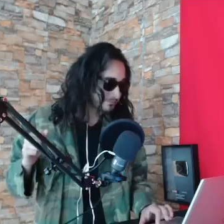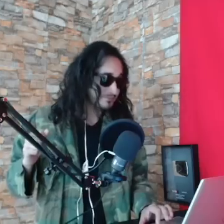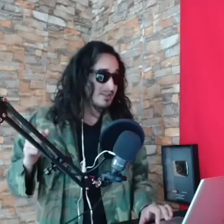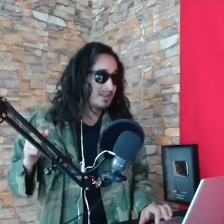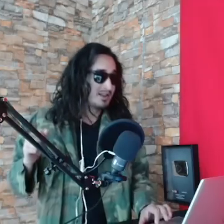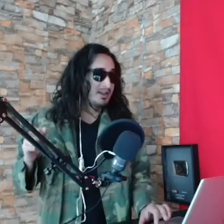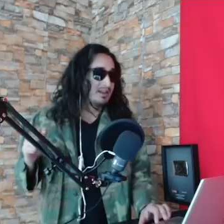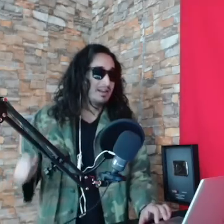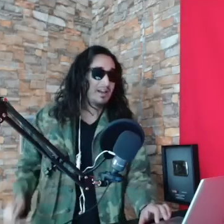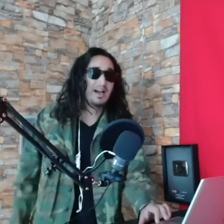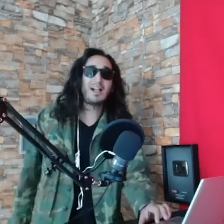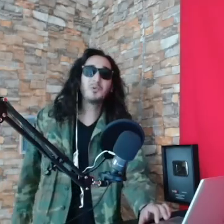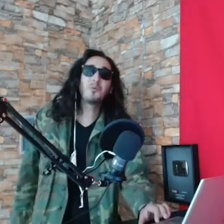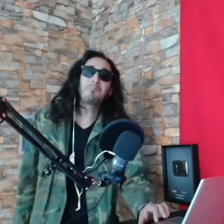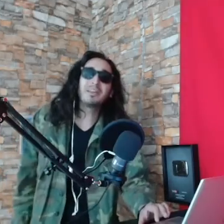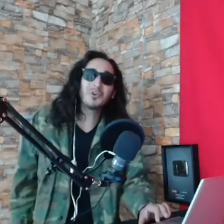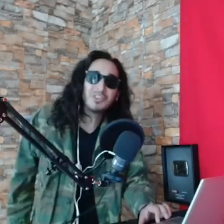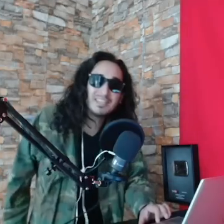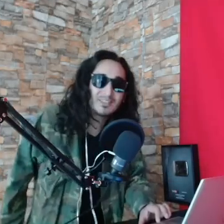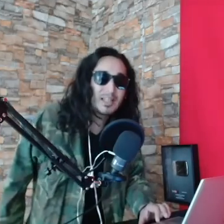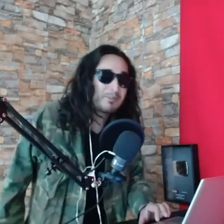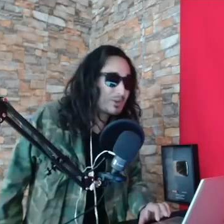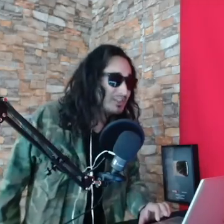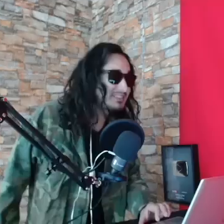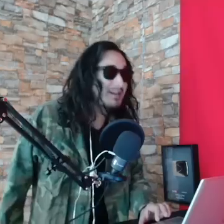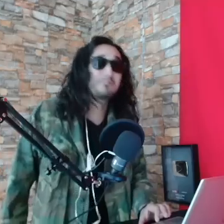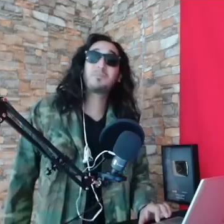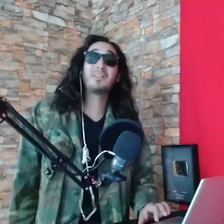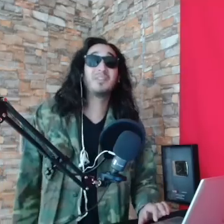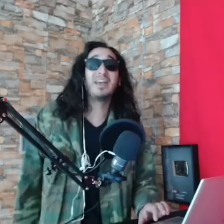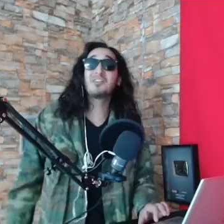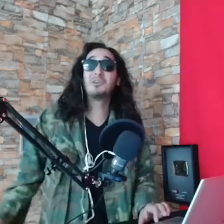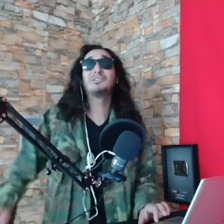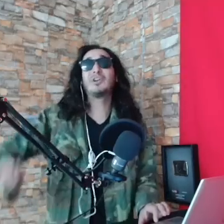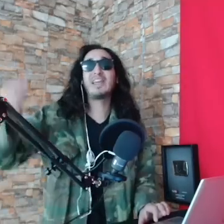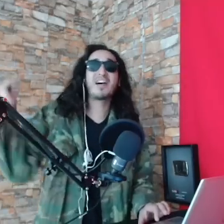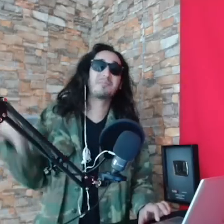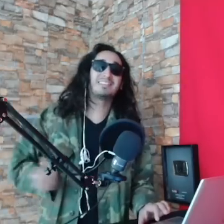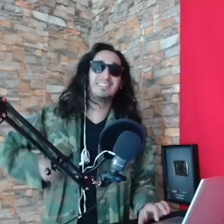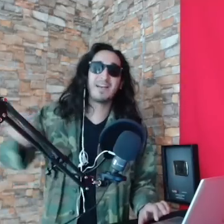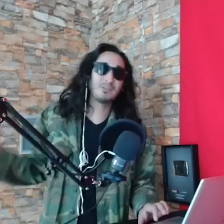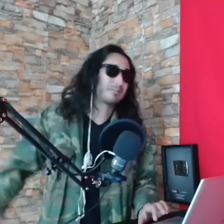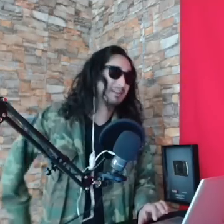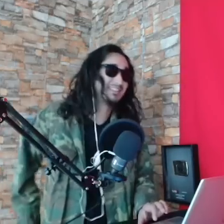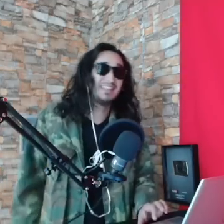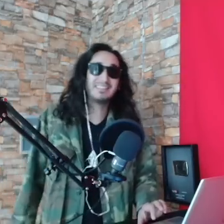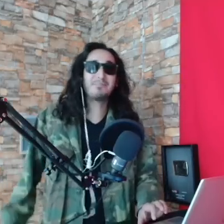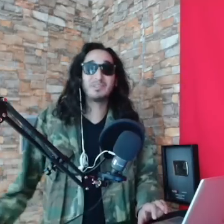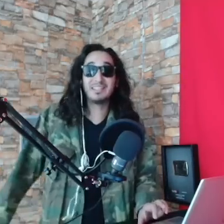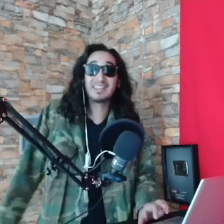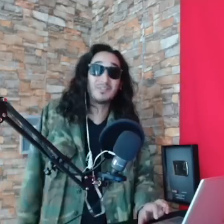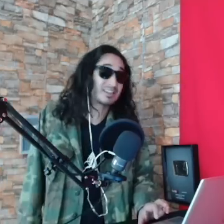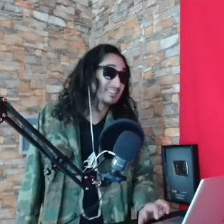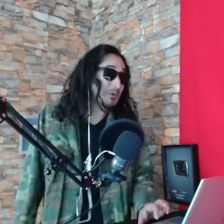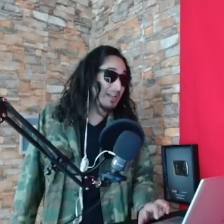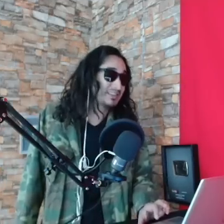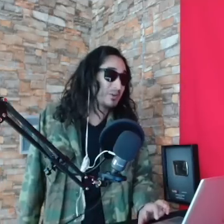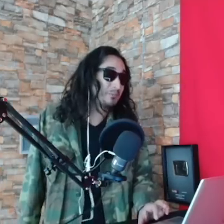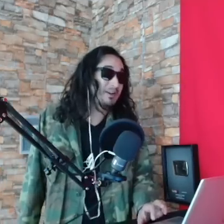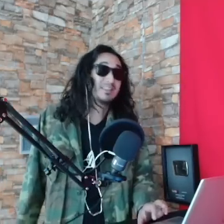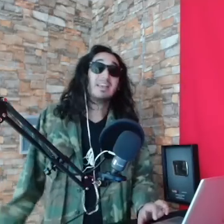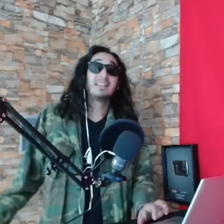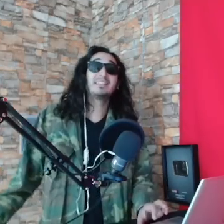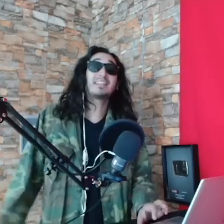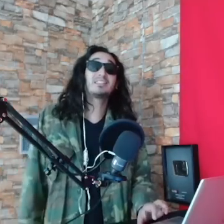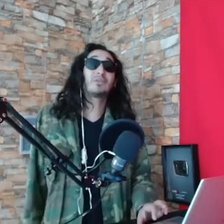cómo están Buenas noches algún periodista una periodista encontró nada más y nada más que el presidente pues entrando al